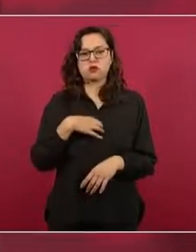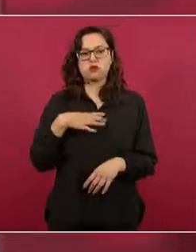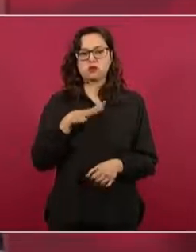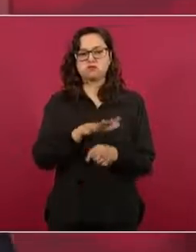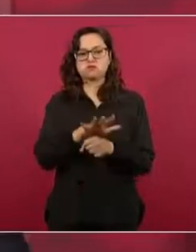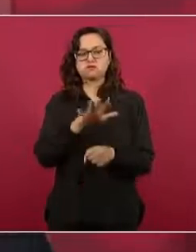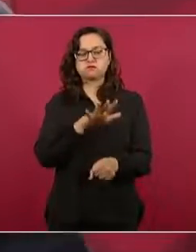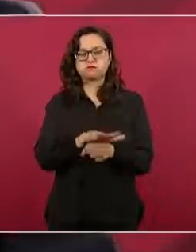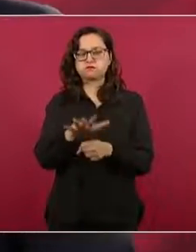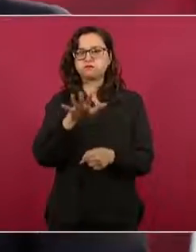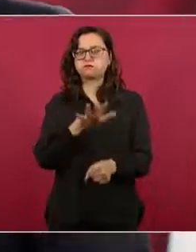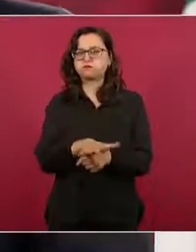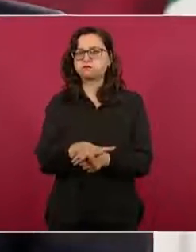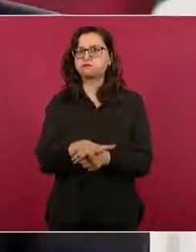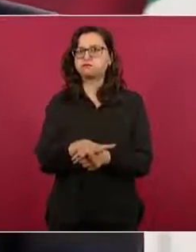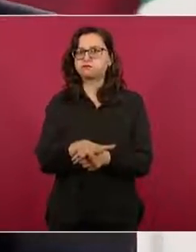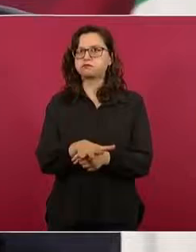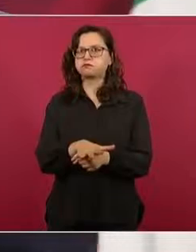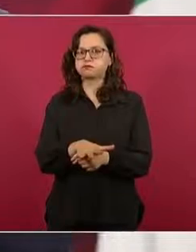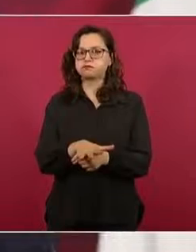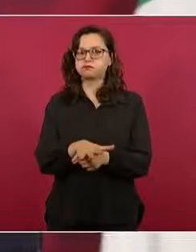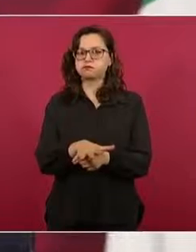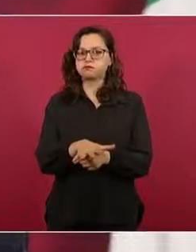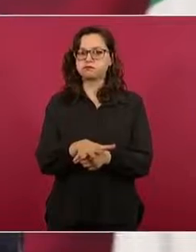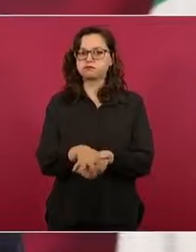que Cuba tiene un